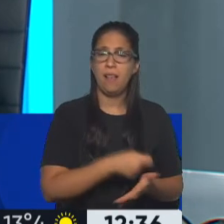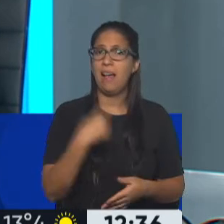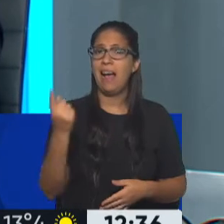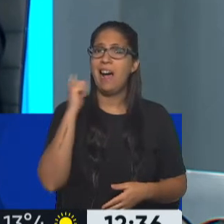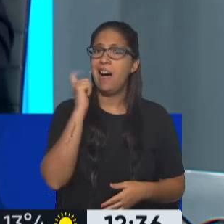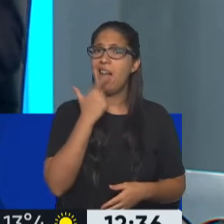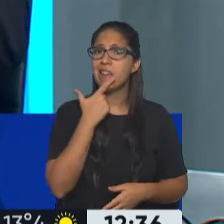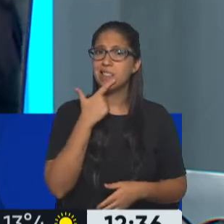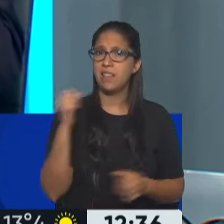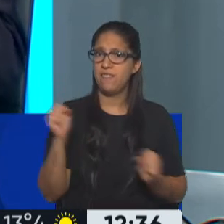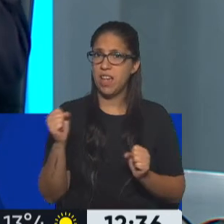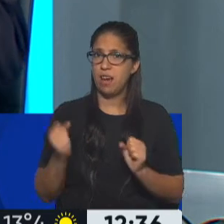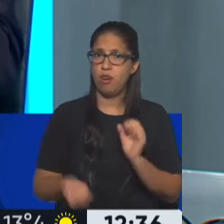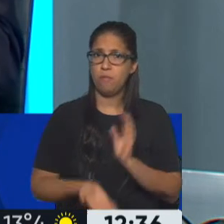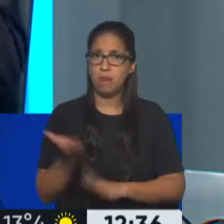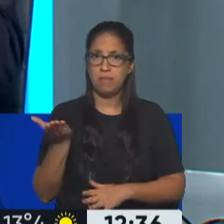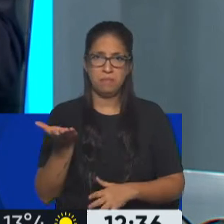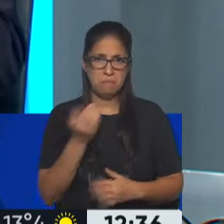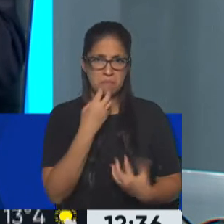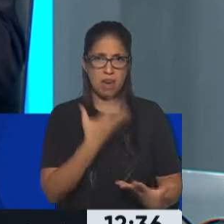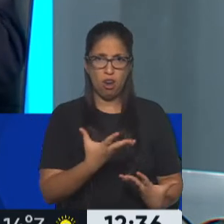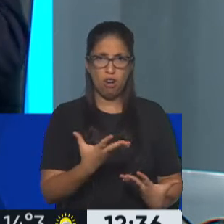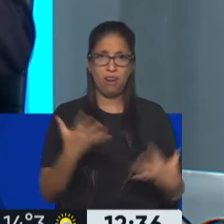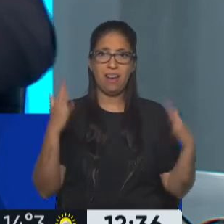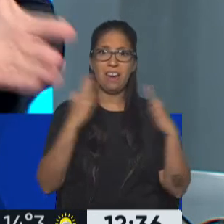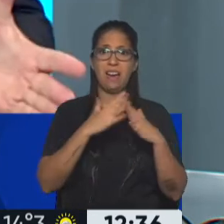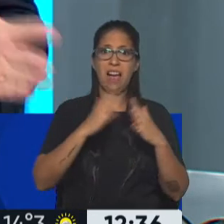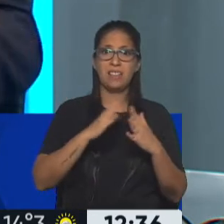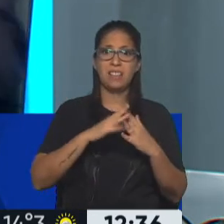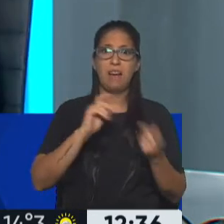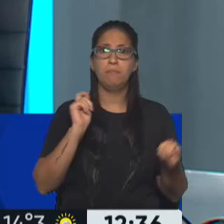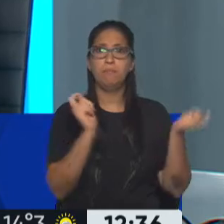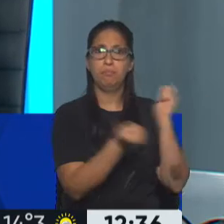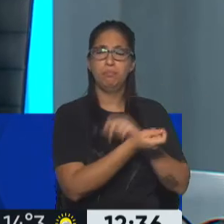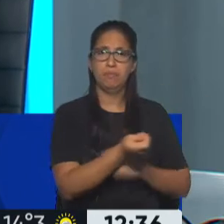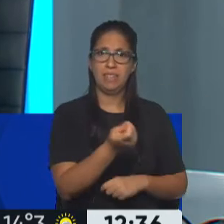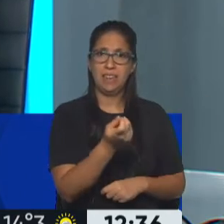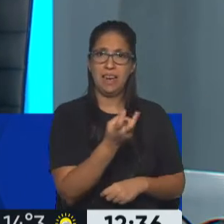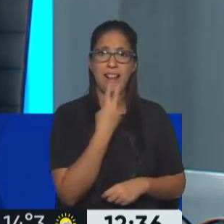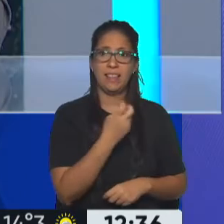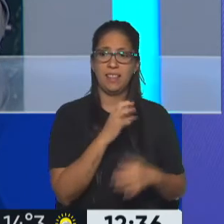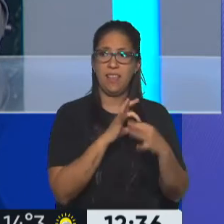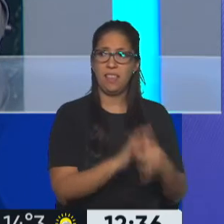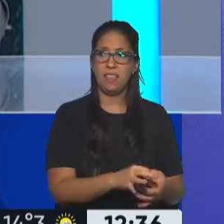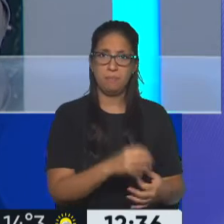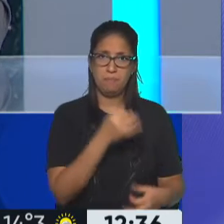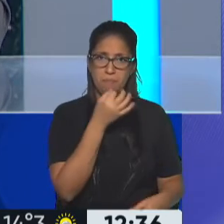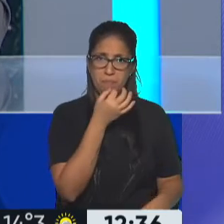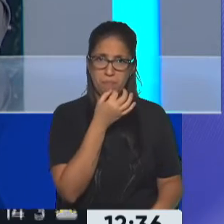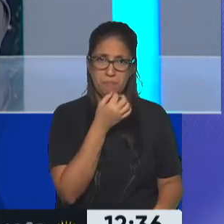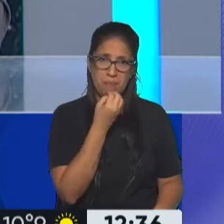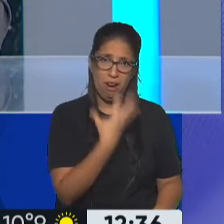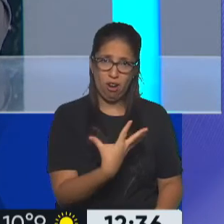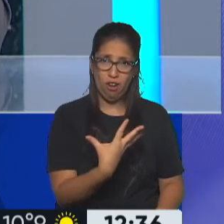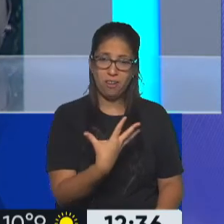gas. ¿Conviene convertir la casa en una casa de suministro eléctrico, por ejemplo? Simplemente y olvidarnos del